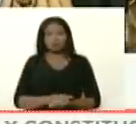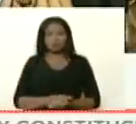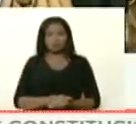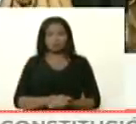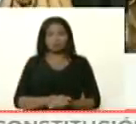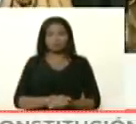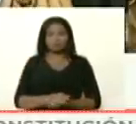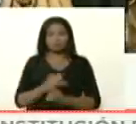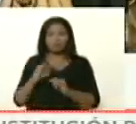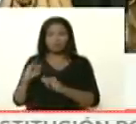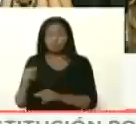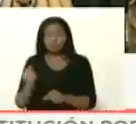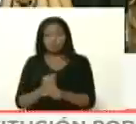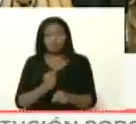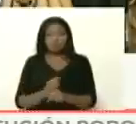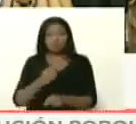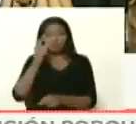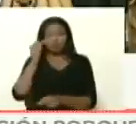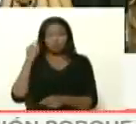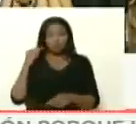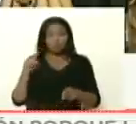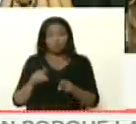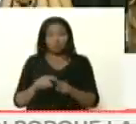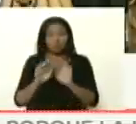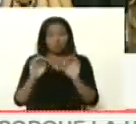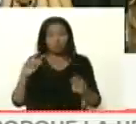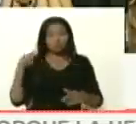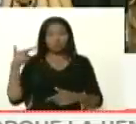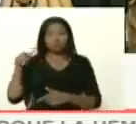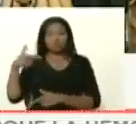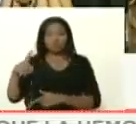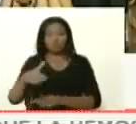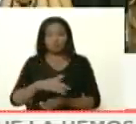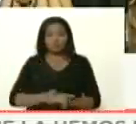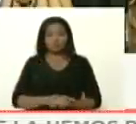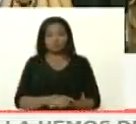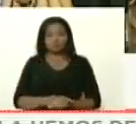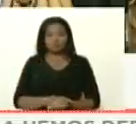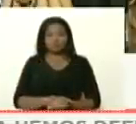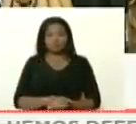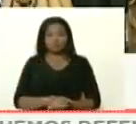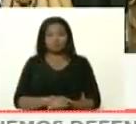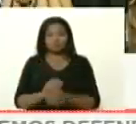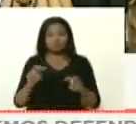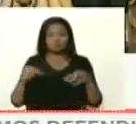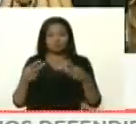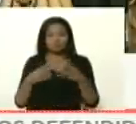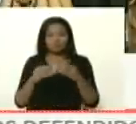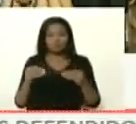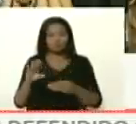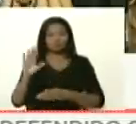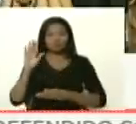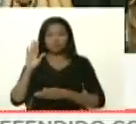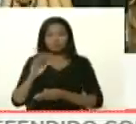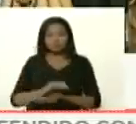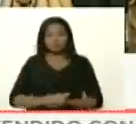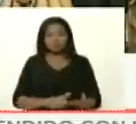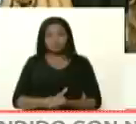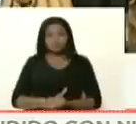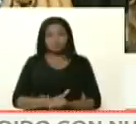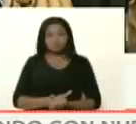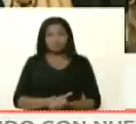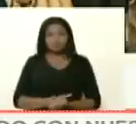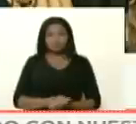A ustedes, trabajadores y trabajadoras del transporte, les ratifico todo mi compromiso.